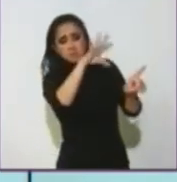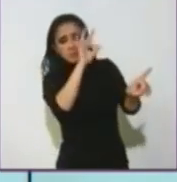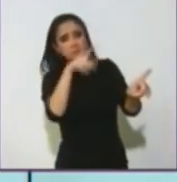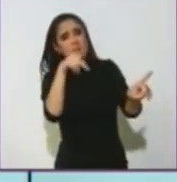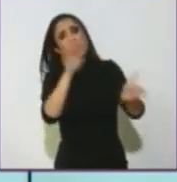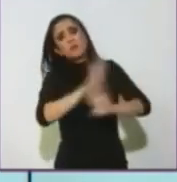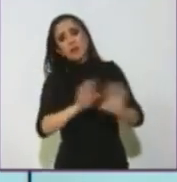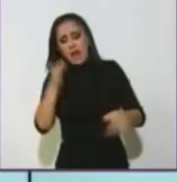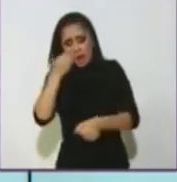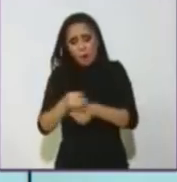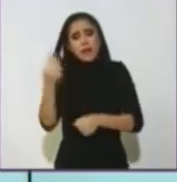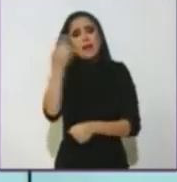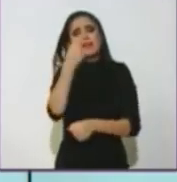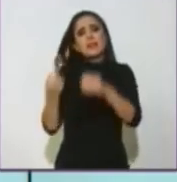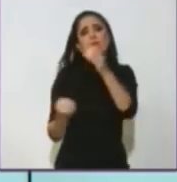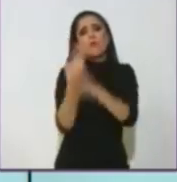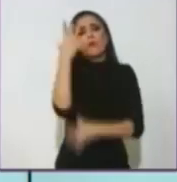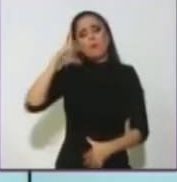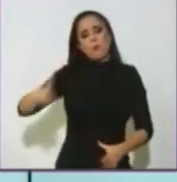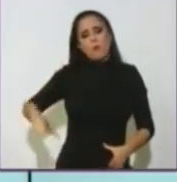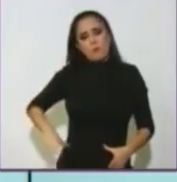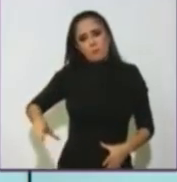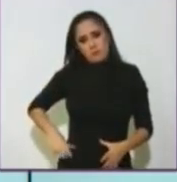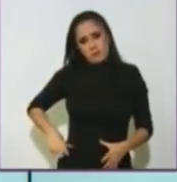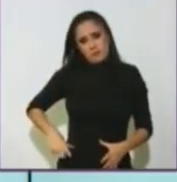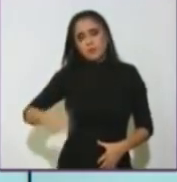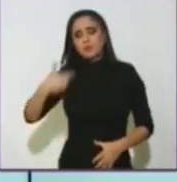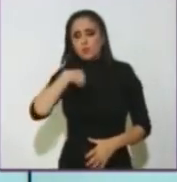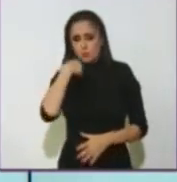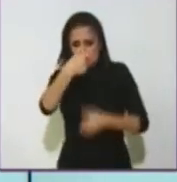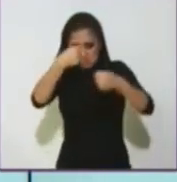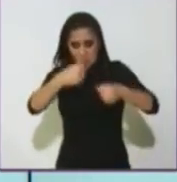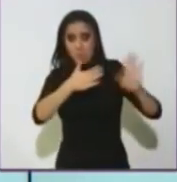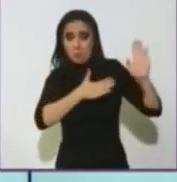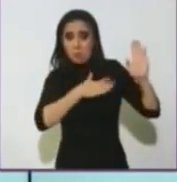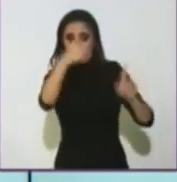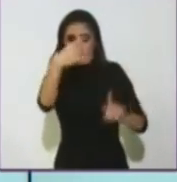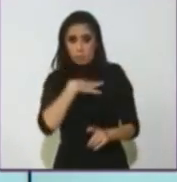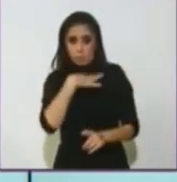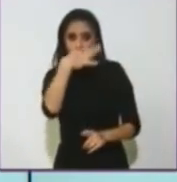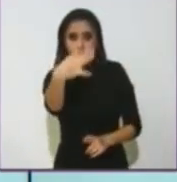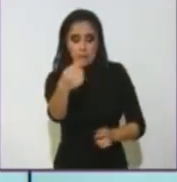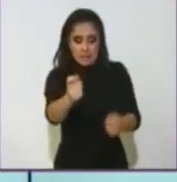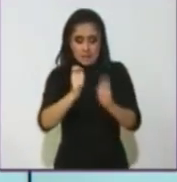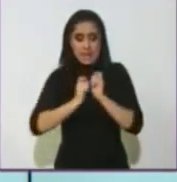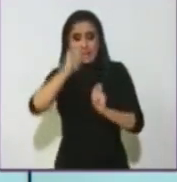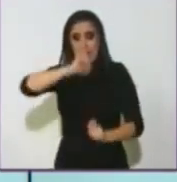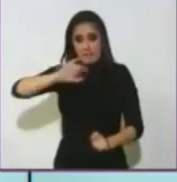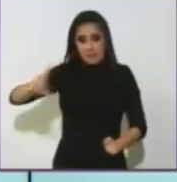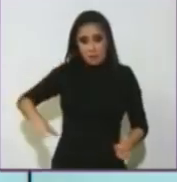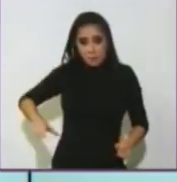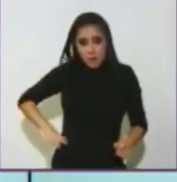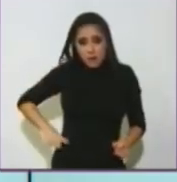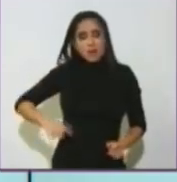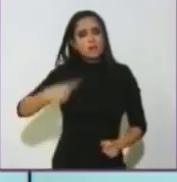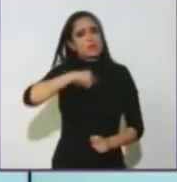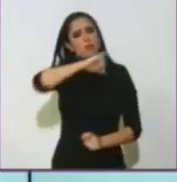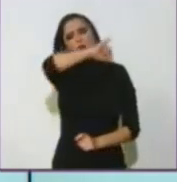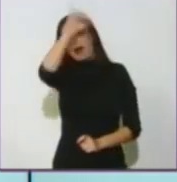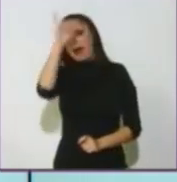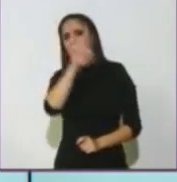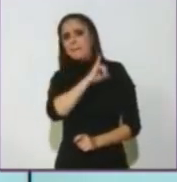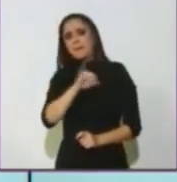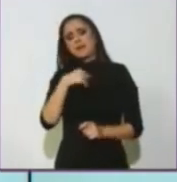ciudadano y yo te aseguro y te prometo que si me elige como jefa de gobierno jamás jamás dejaré de